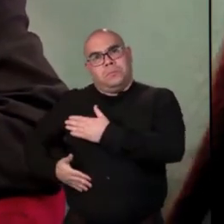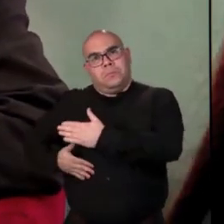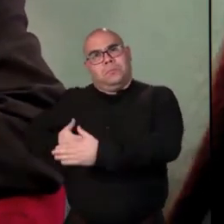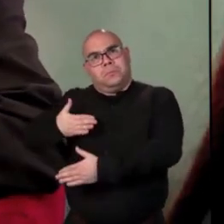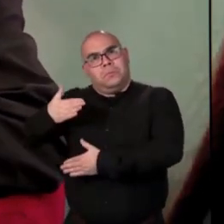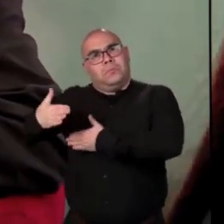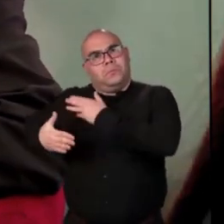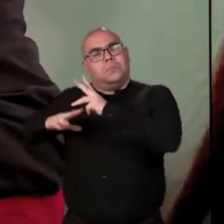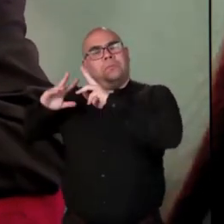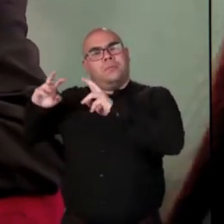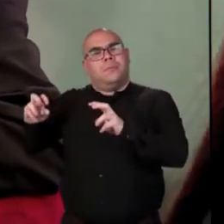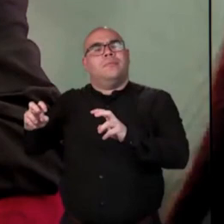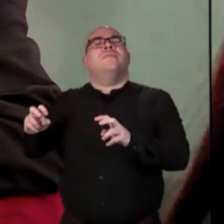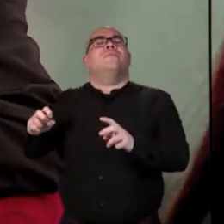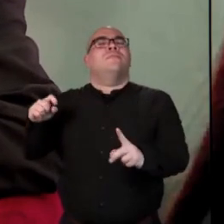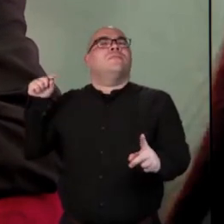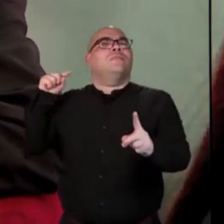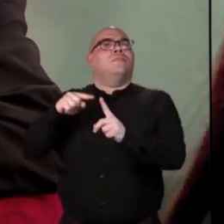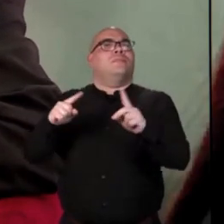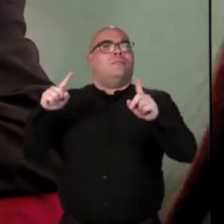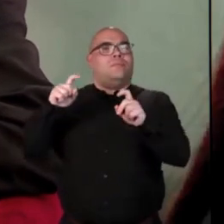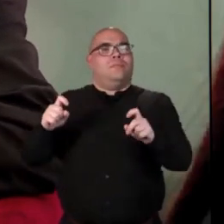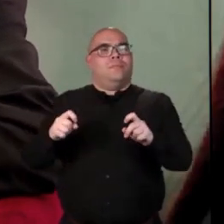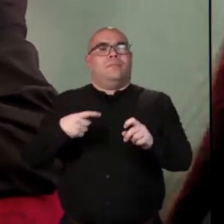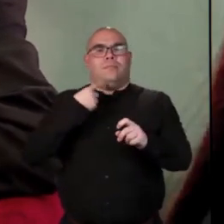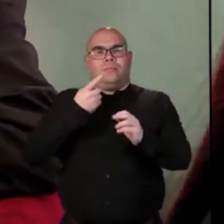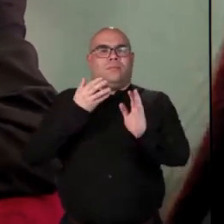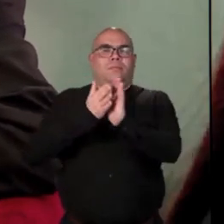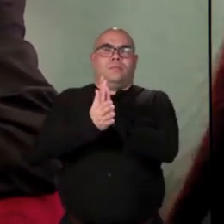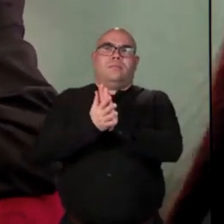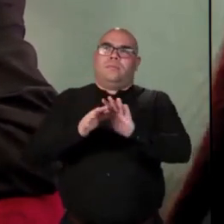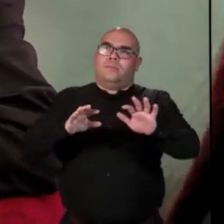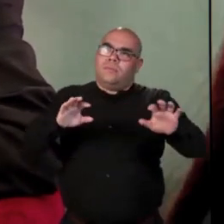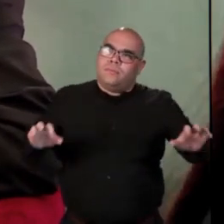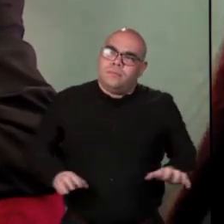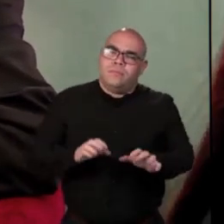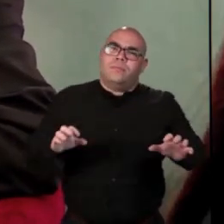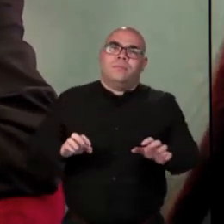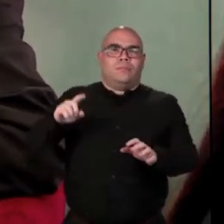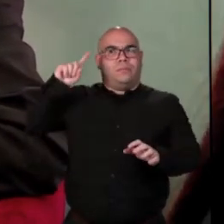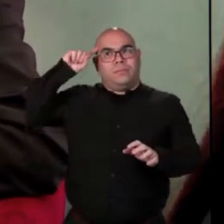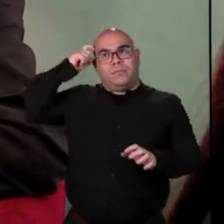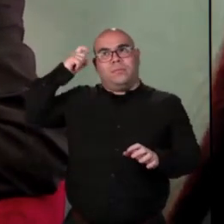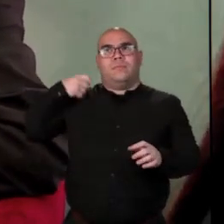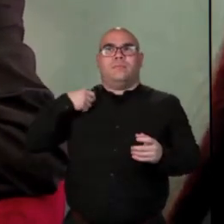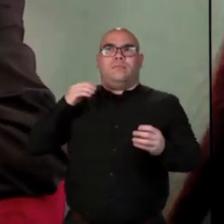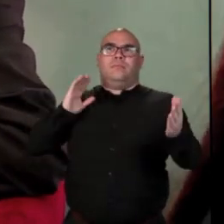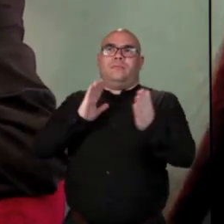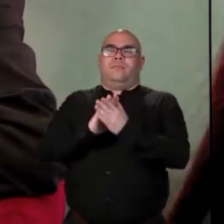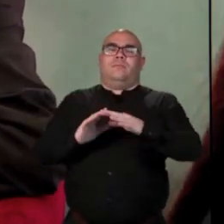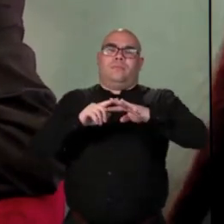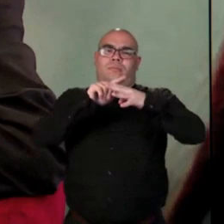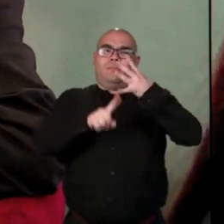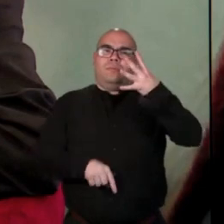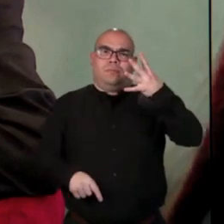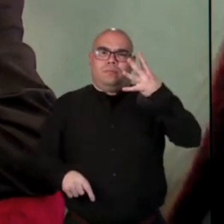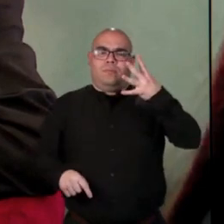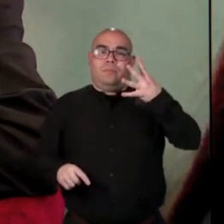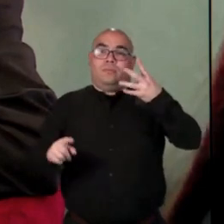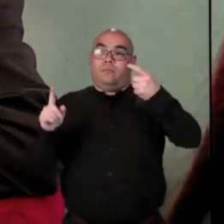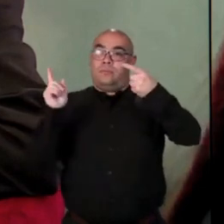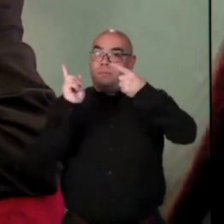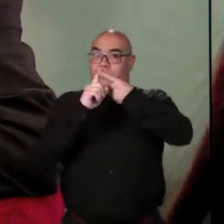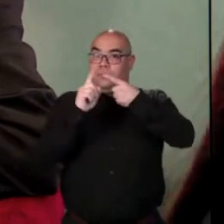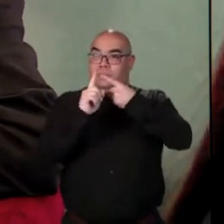particular en la definición de acciones y proyectos en cuatro frentes de trabajo. El primero de ellos en términos